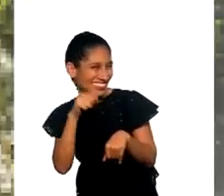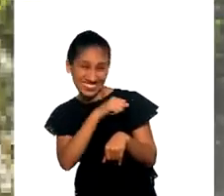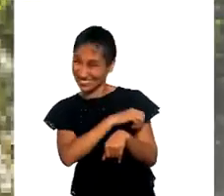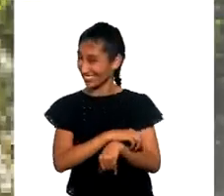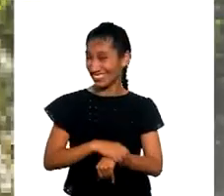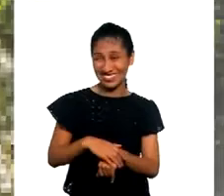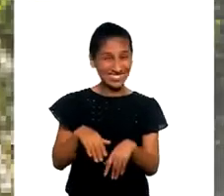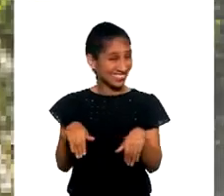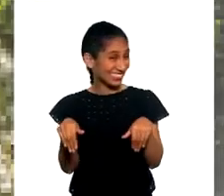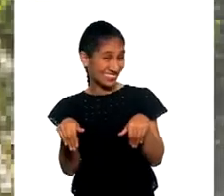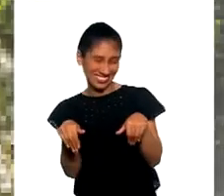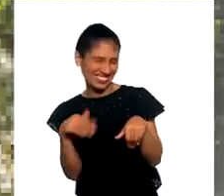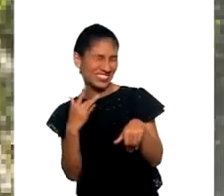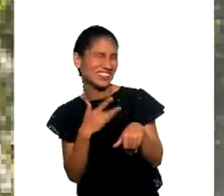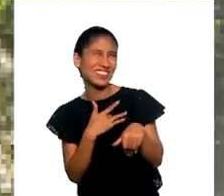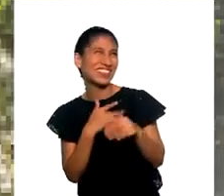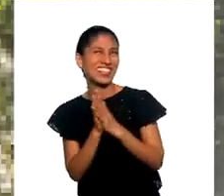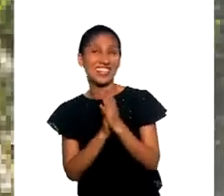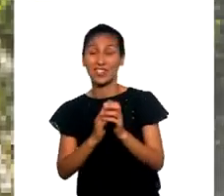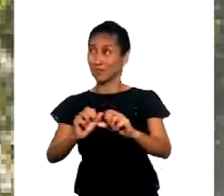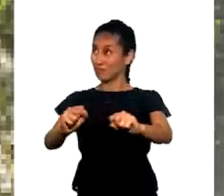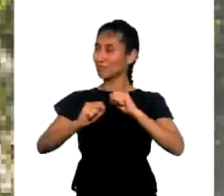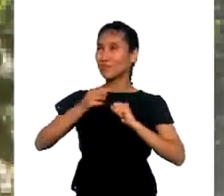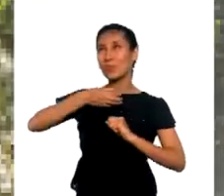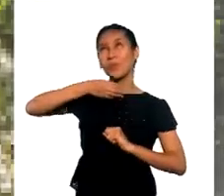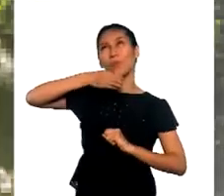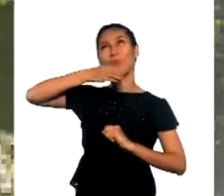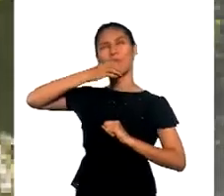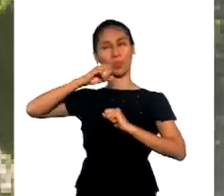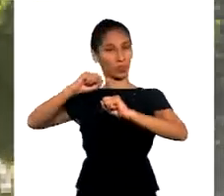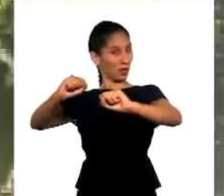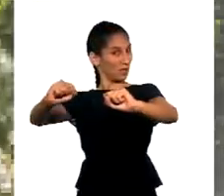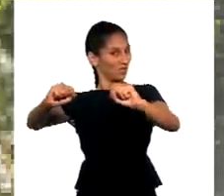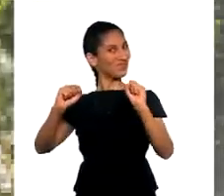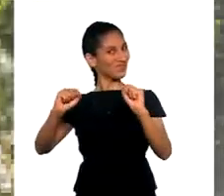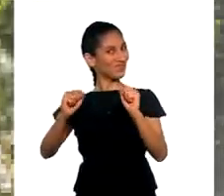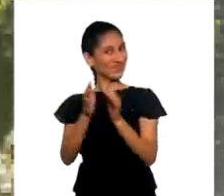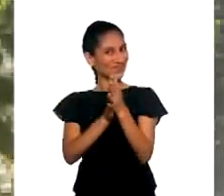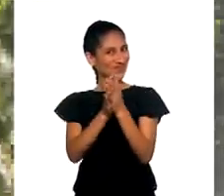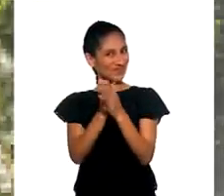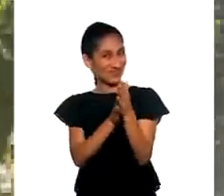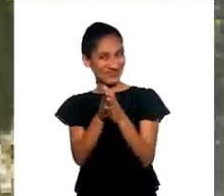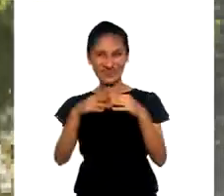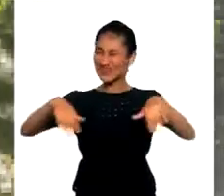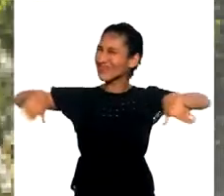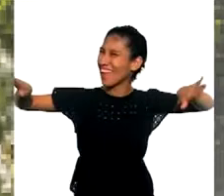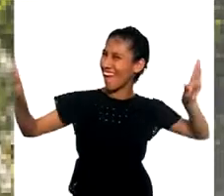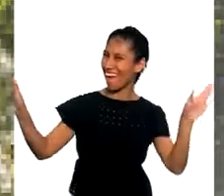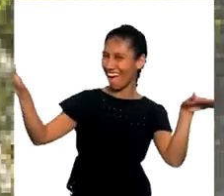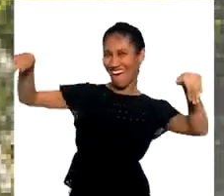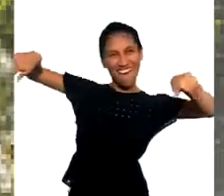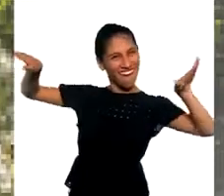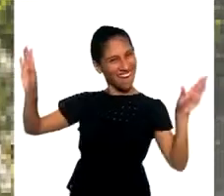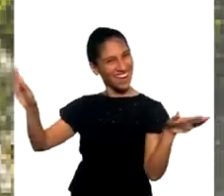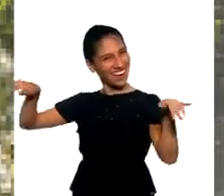estimado me siento hidratado en el chico pero